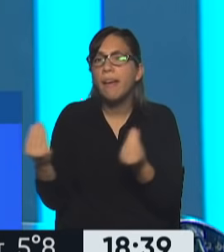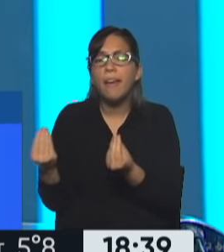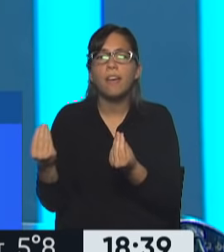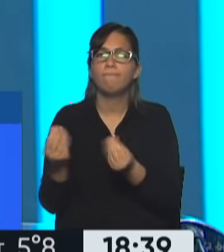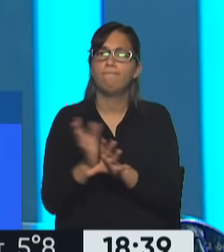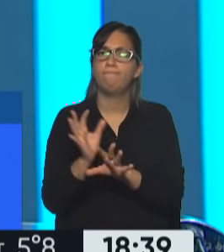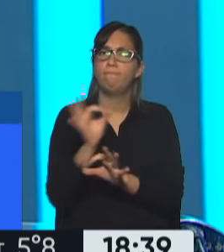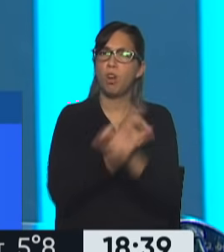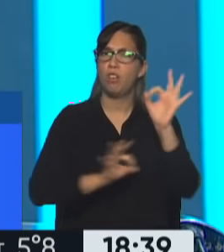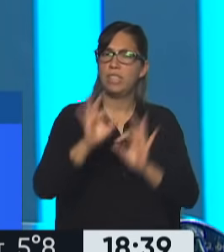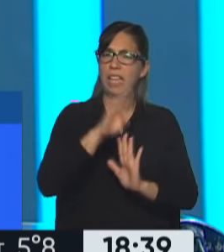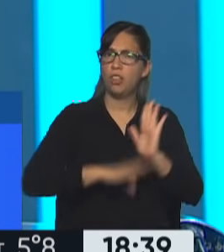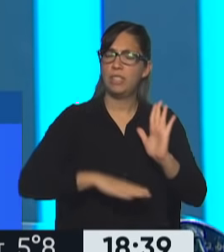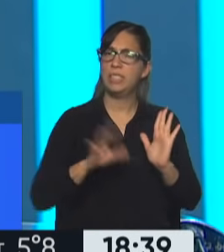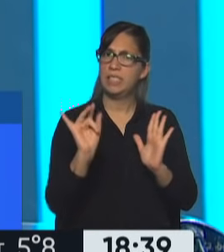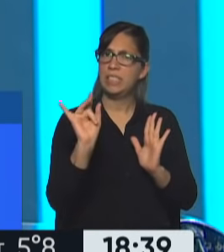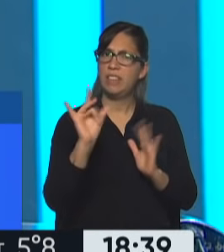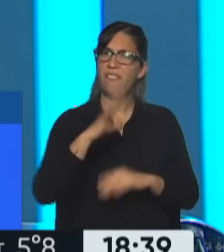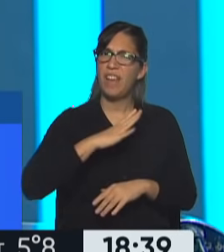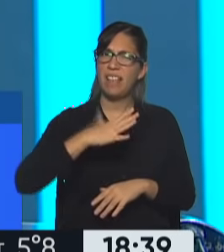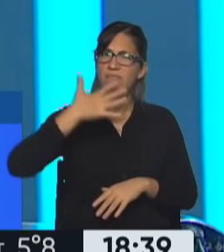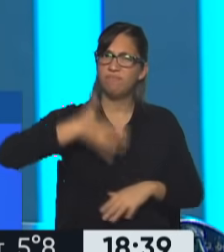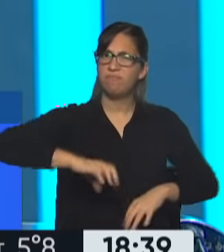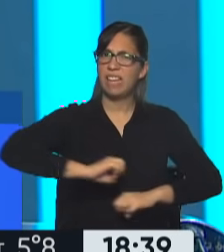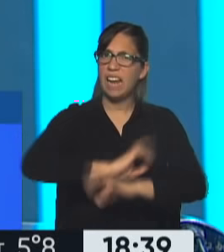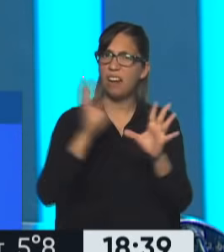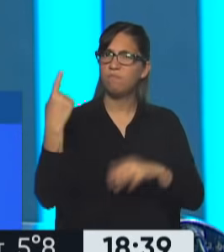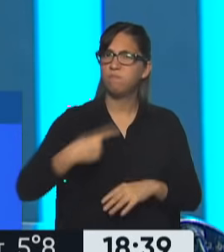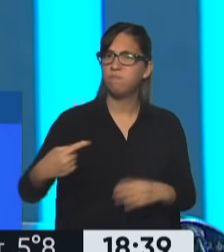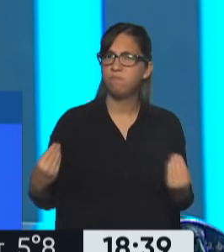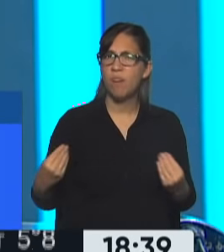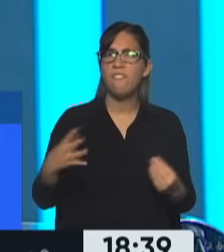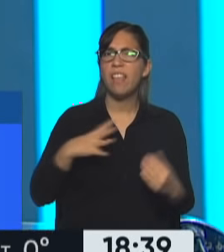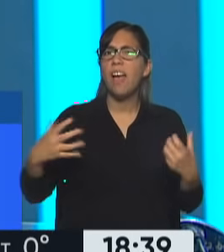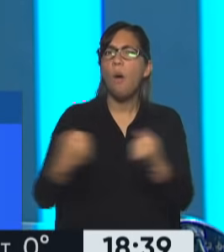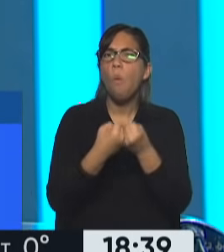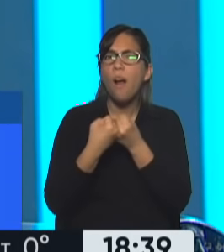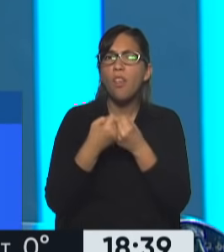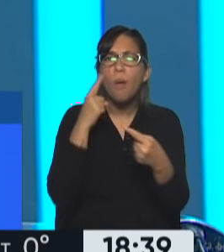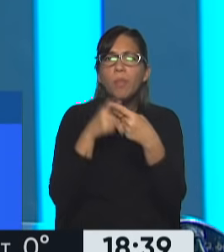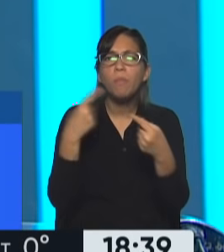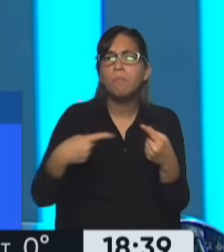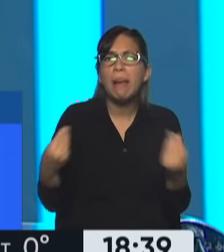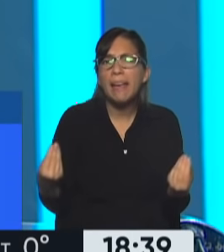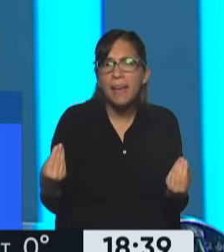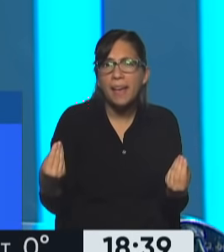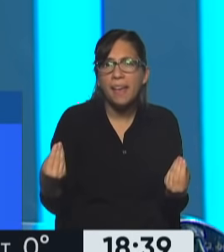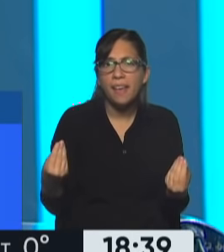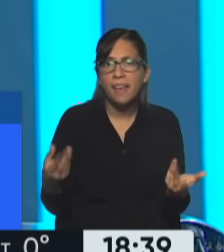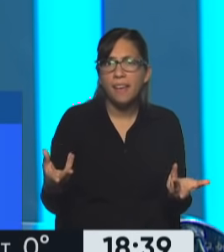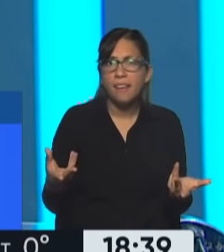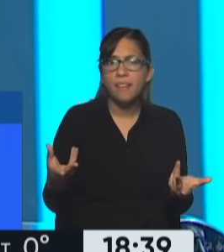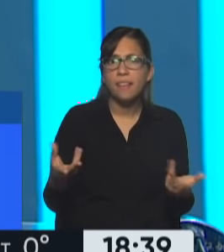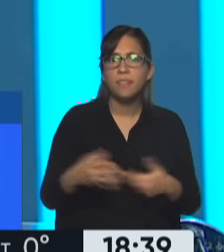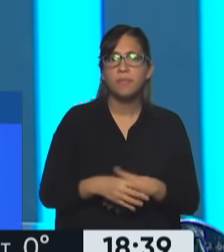bastante controvertido, porque a esta altura no termina de entenderse bien o no se ponen todos de acuerdo cuál es el sentido de la coparticipación, si no, la